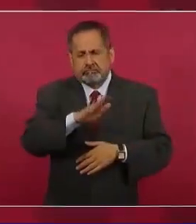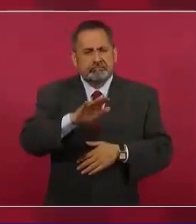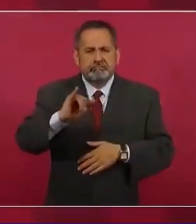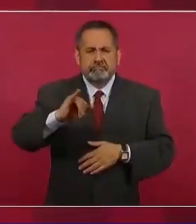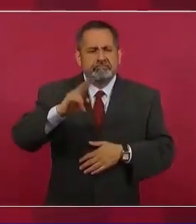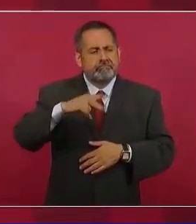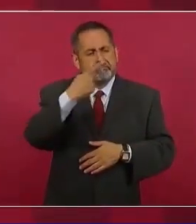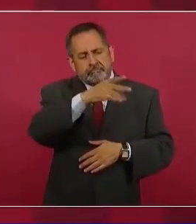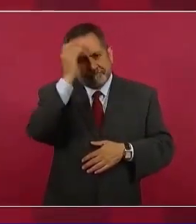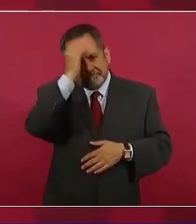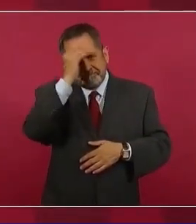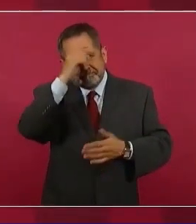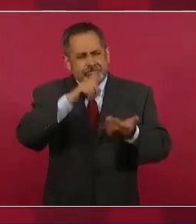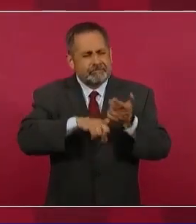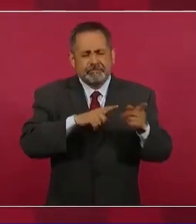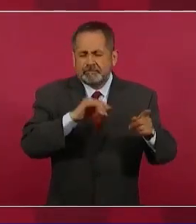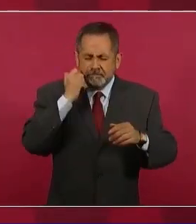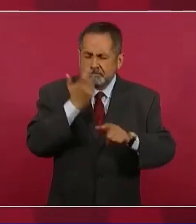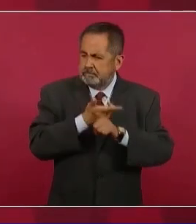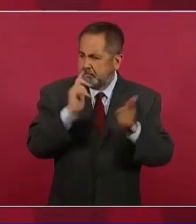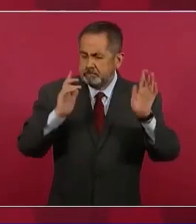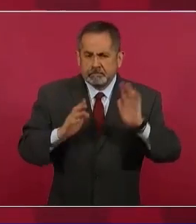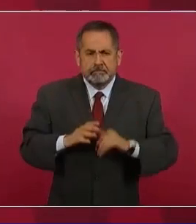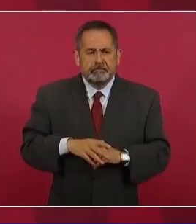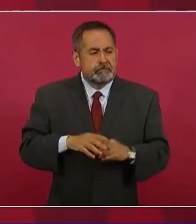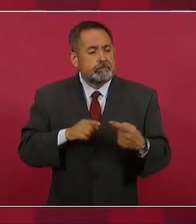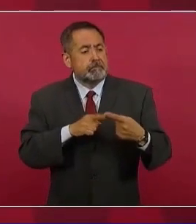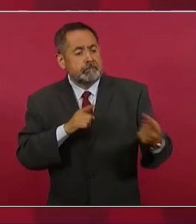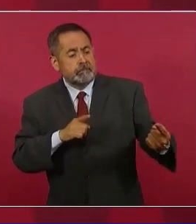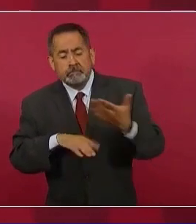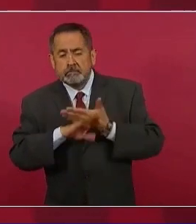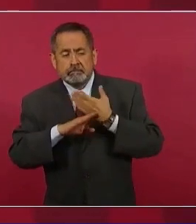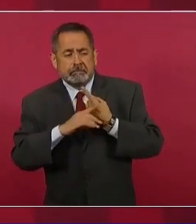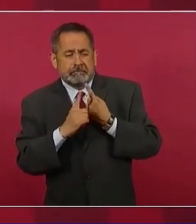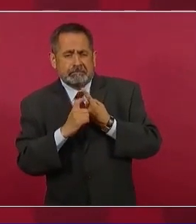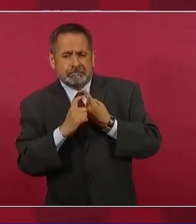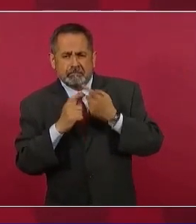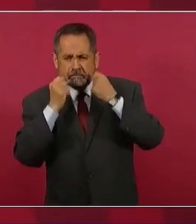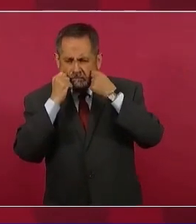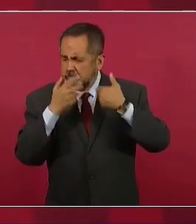la opinión y la crítica de nuestros adversarios y de